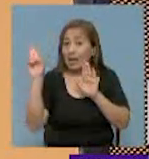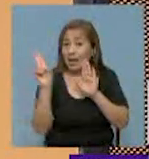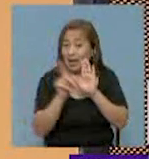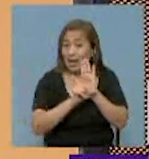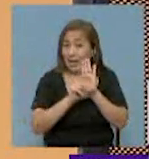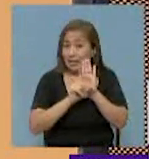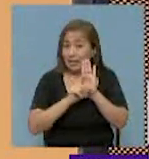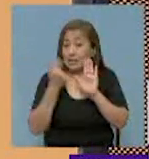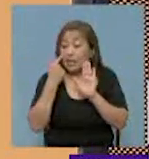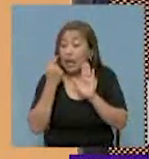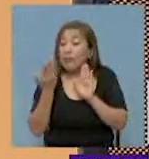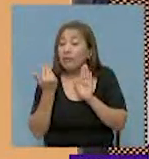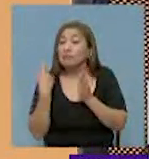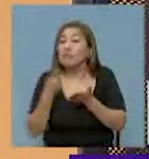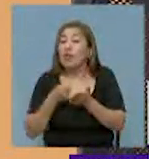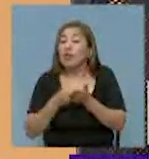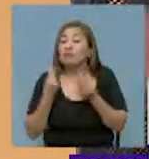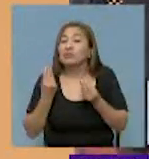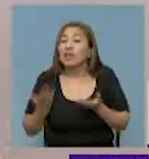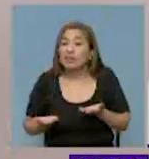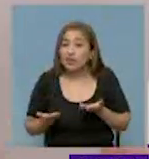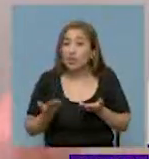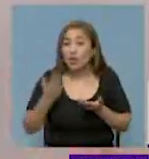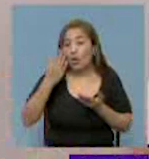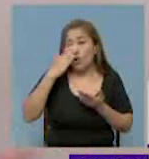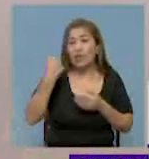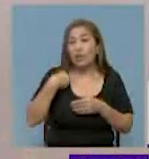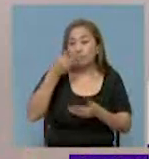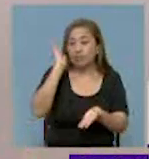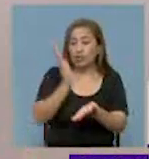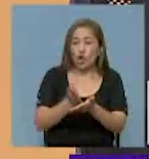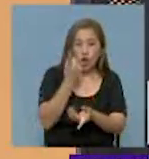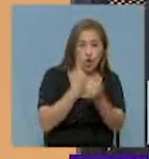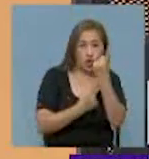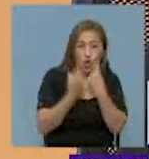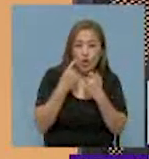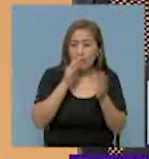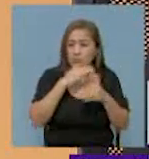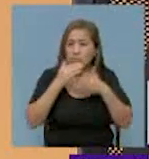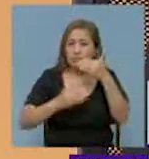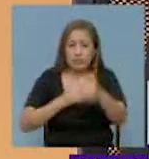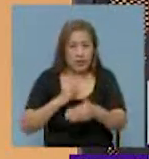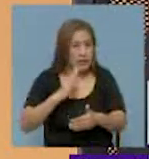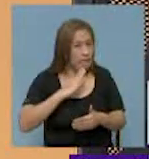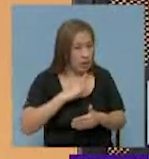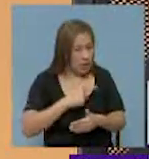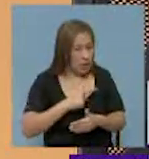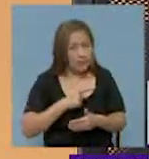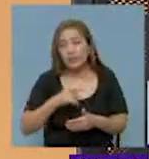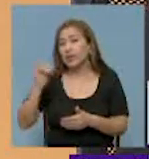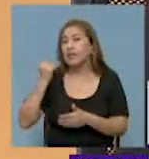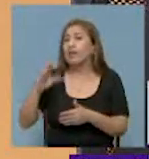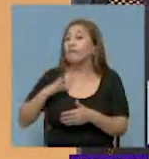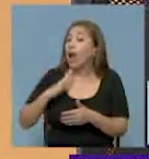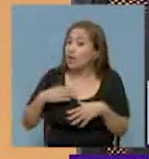con rendición de cuentas porque después creado cuentas tiene que verificar todo esto no se está realizando no se están haciendo